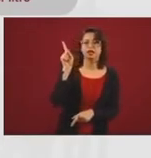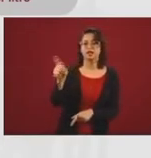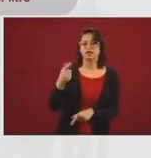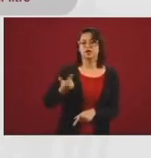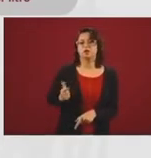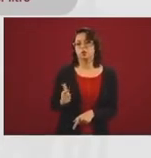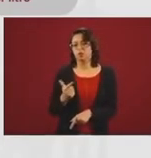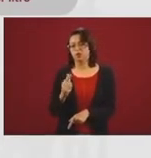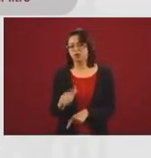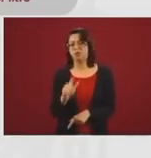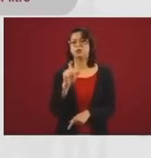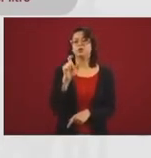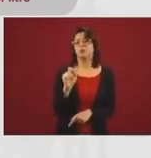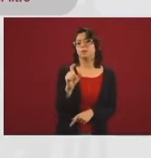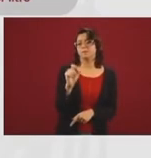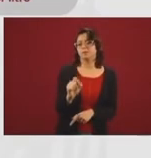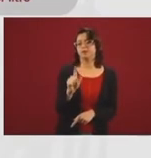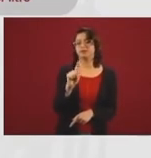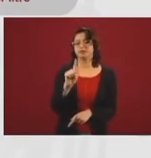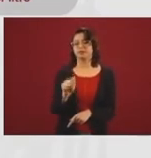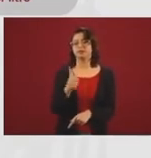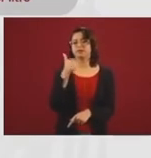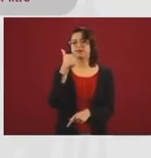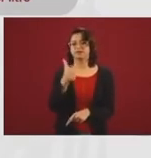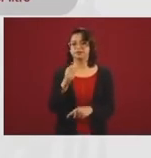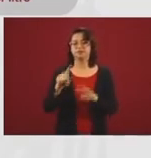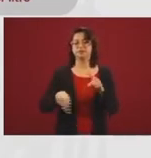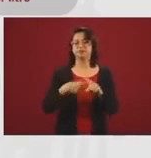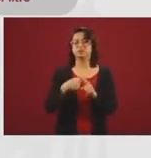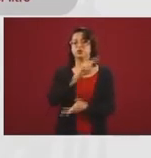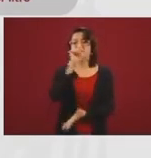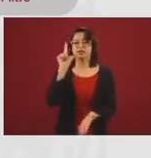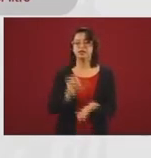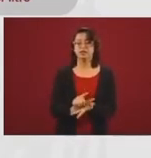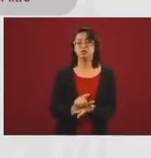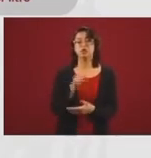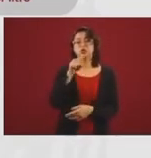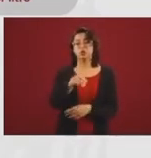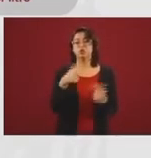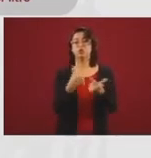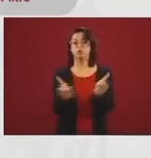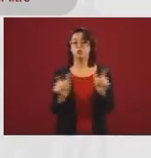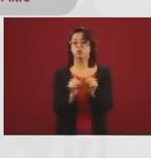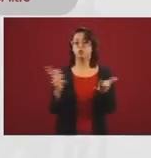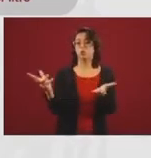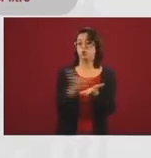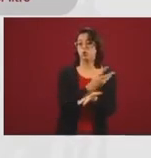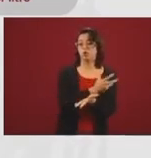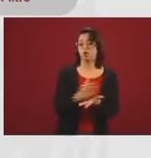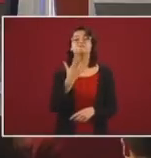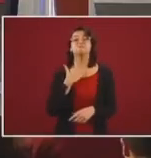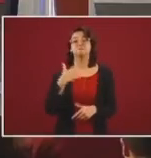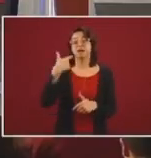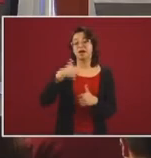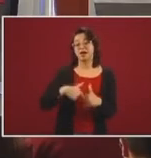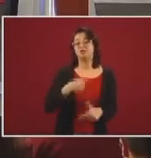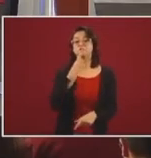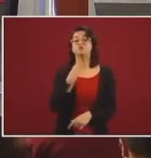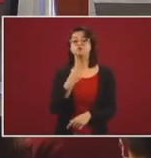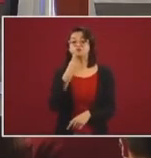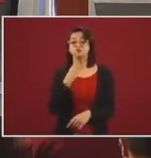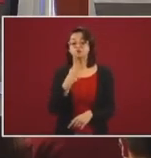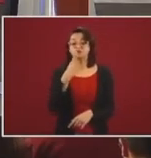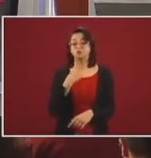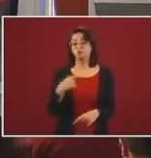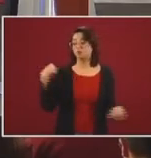Las gasolineras más caras de México se encuentran en los municipios de León, San Miguel de Allende y Romita, en Guanajuato. Además de que el grupo Shell fue identificado